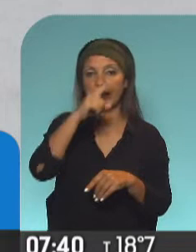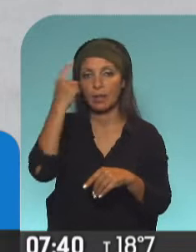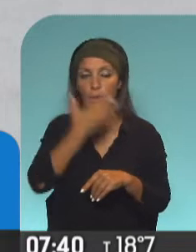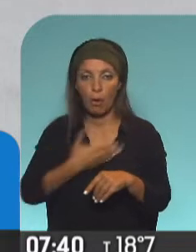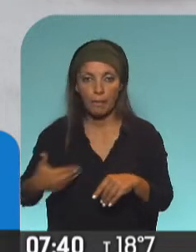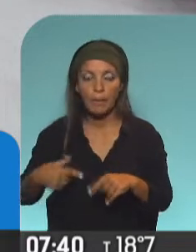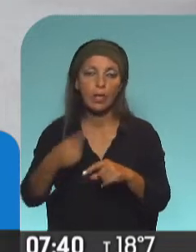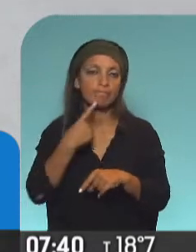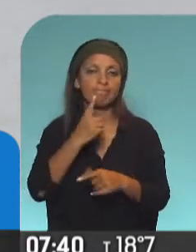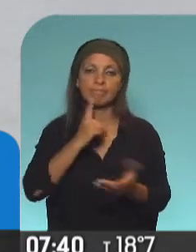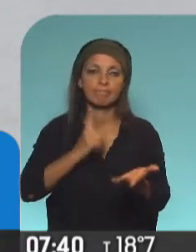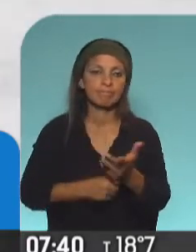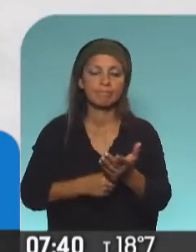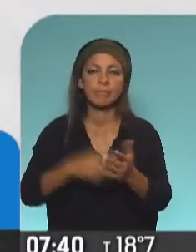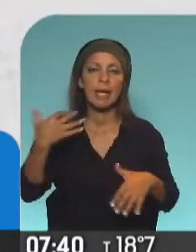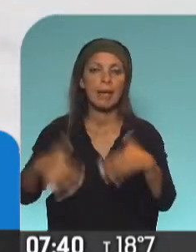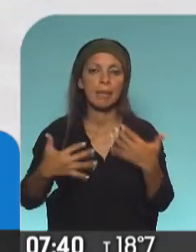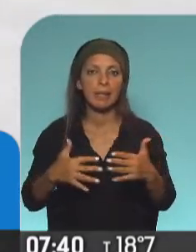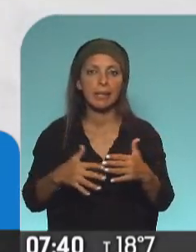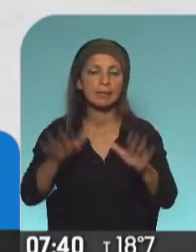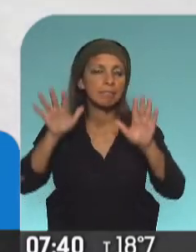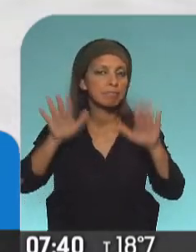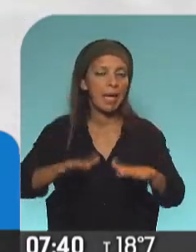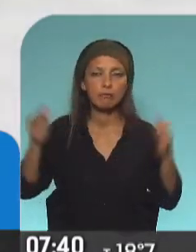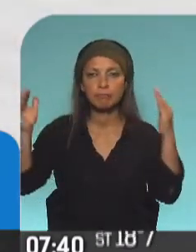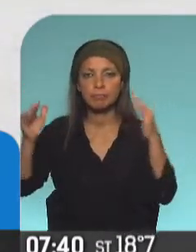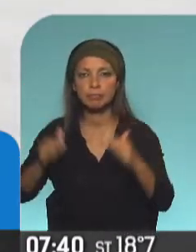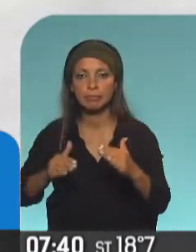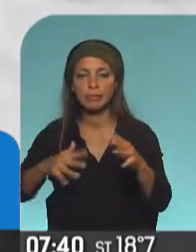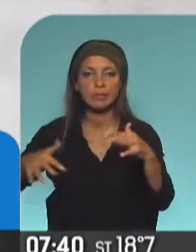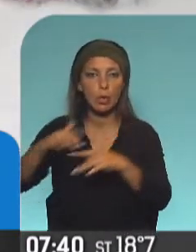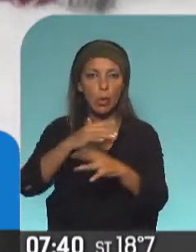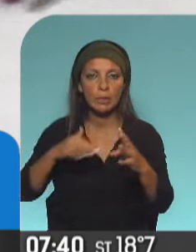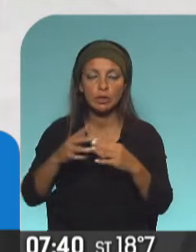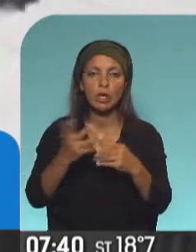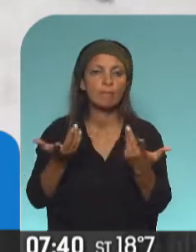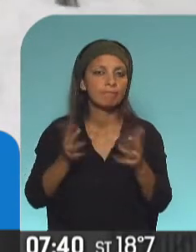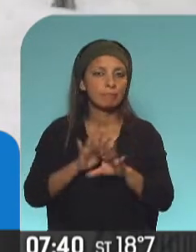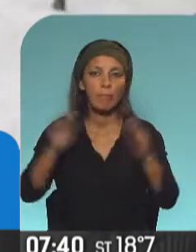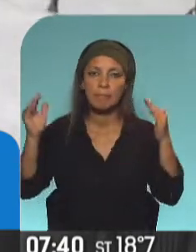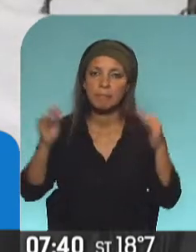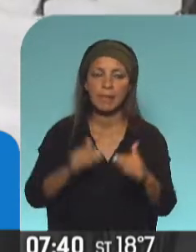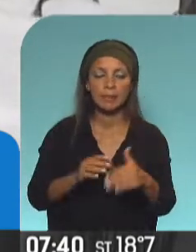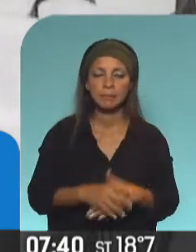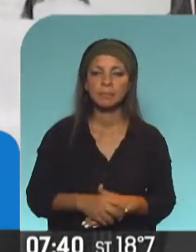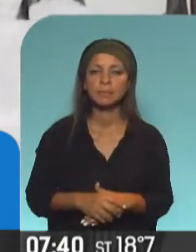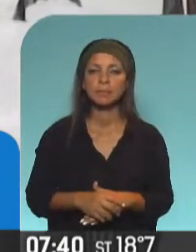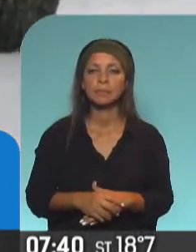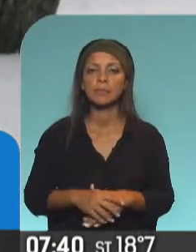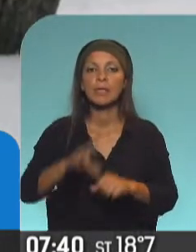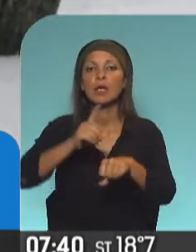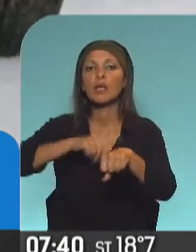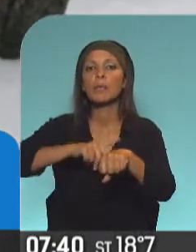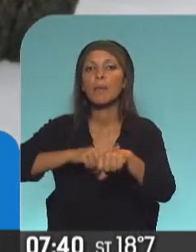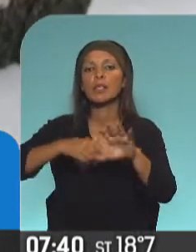estado de emergencia, restringiendo la circulación y urgiendo a evitar todos los desplazamientos no imprescindibles. Claro, en los momentos